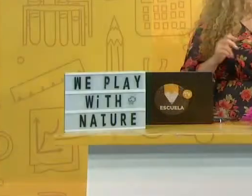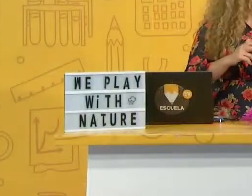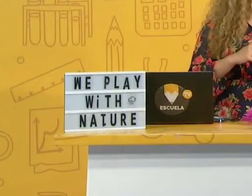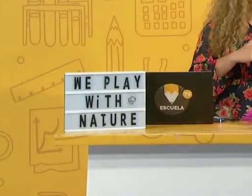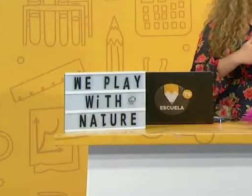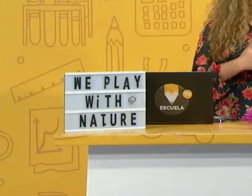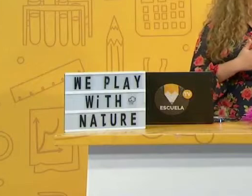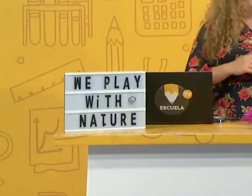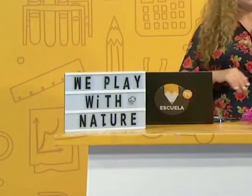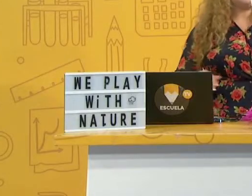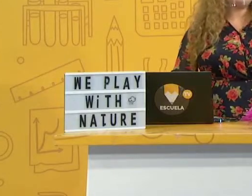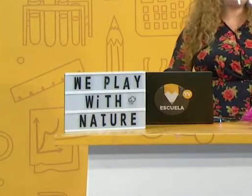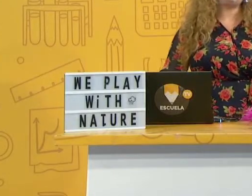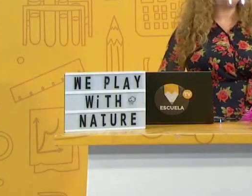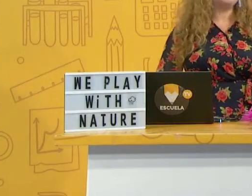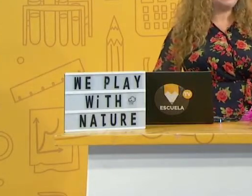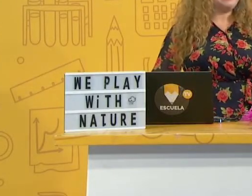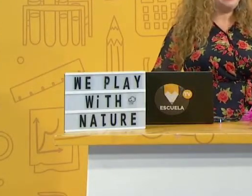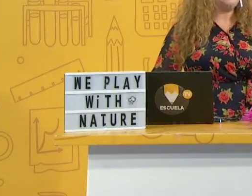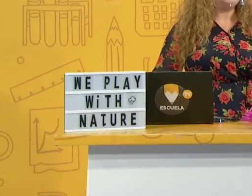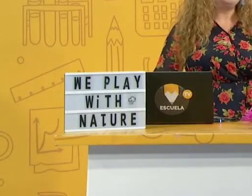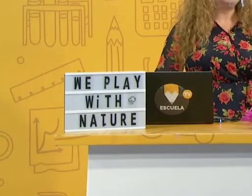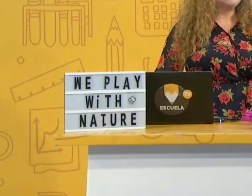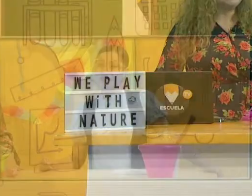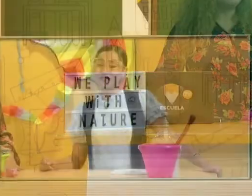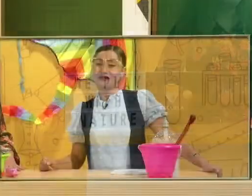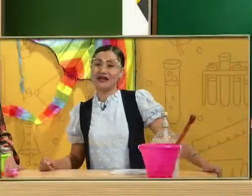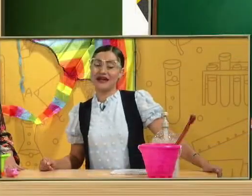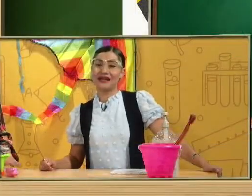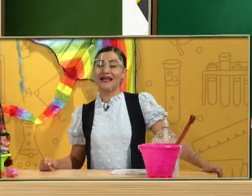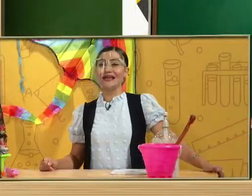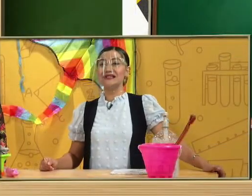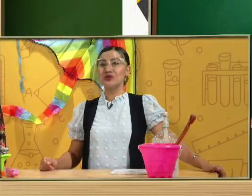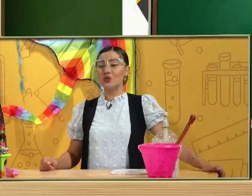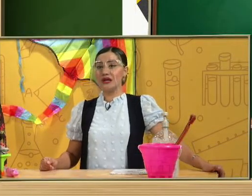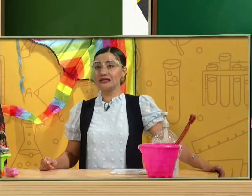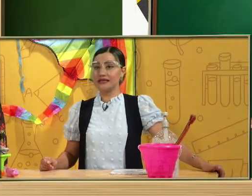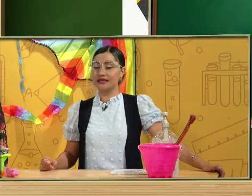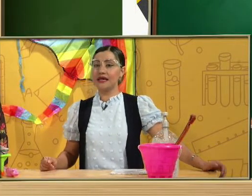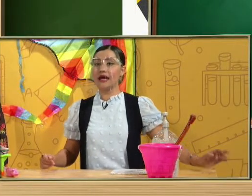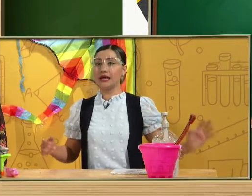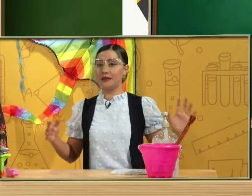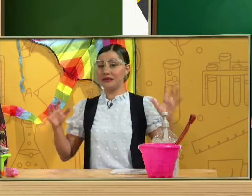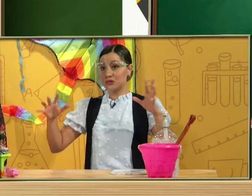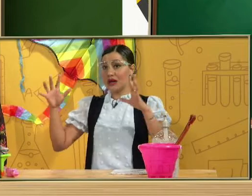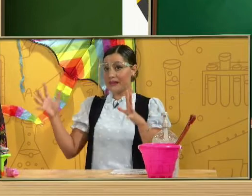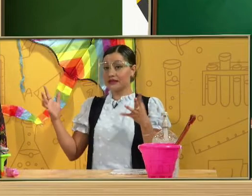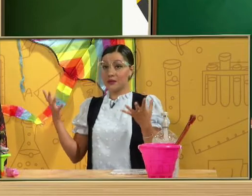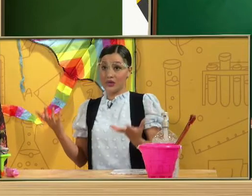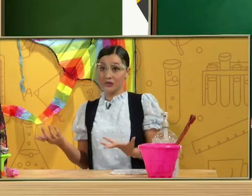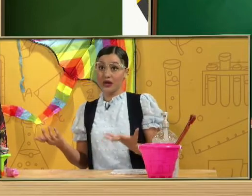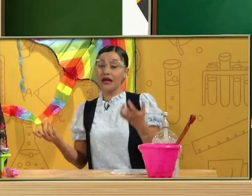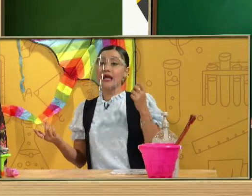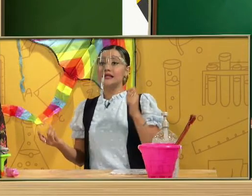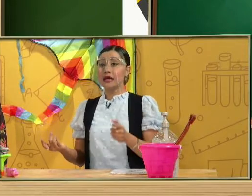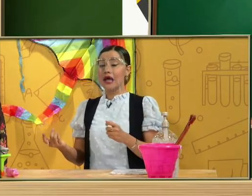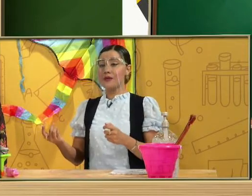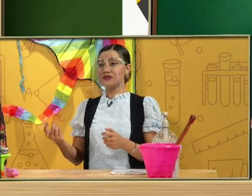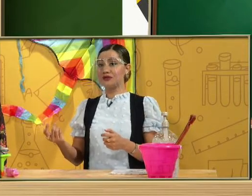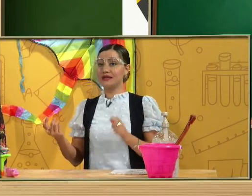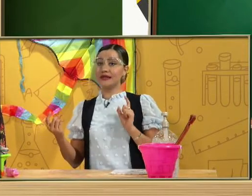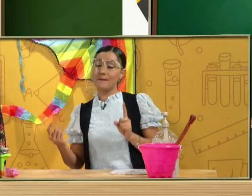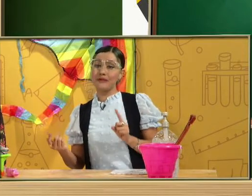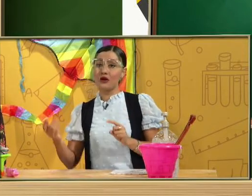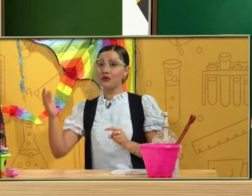Kite. ¿En lengua de señas, maestra, cómo muy sería? Muy bien. En lengua de señas mexicana es una seña visualmente muy natural, ya que